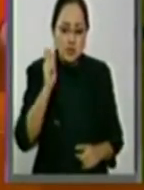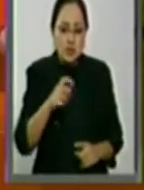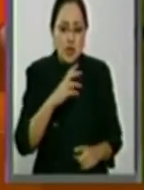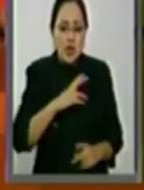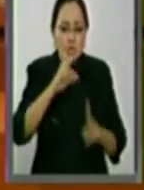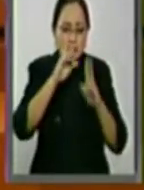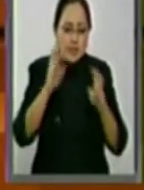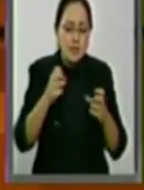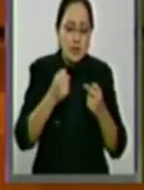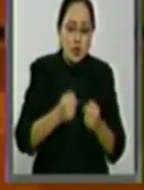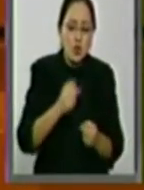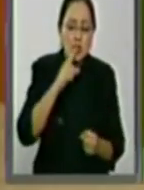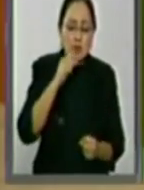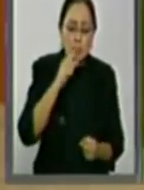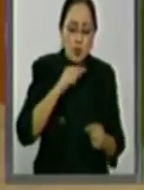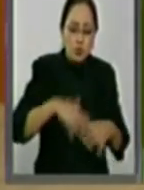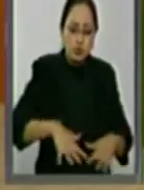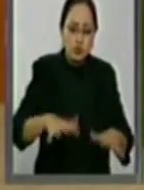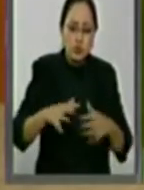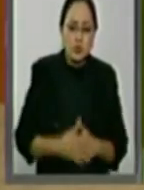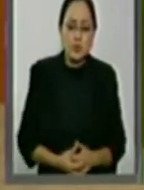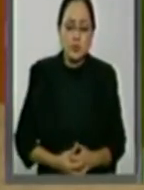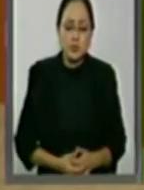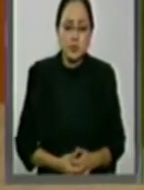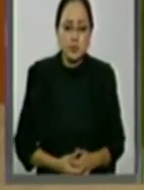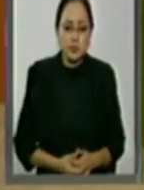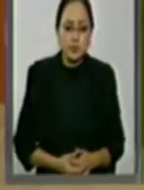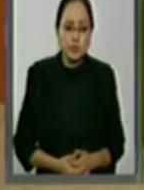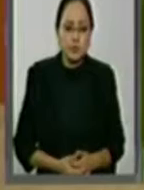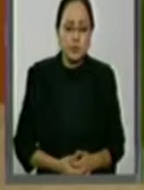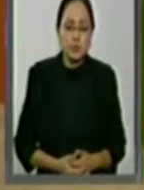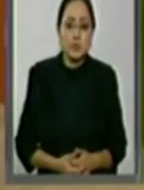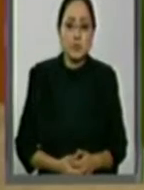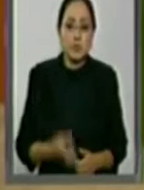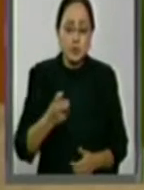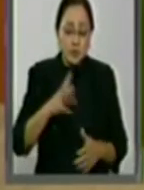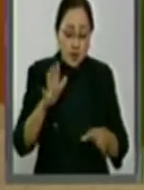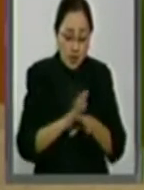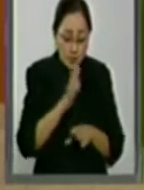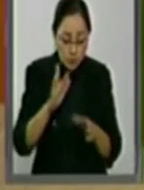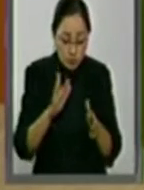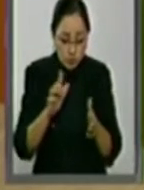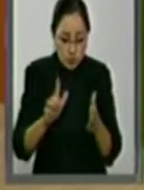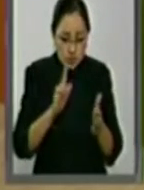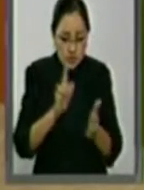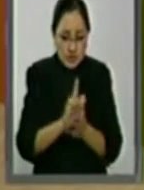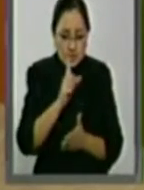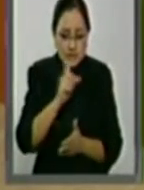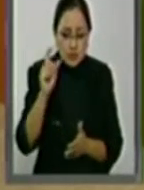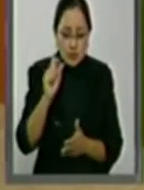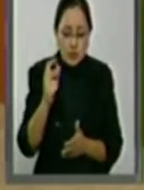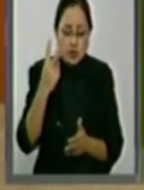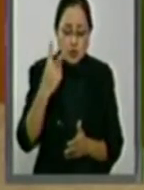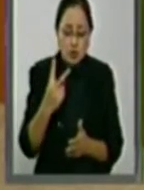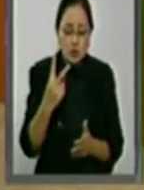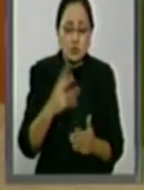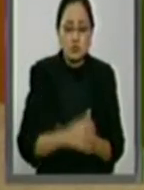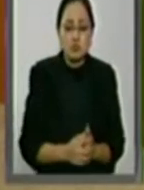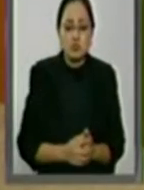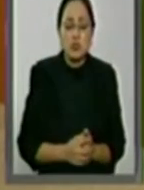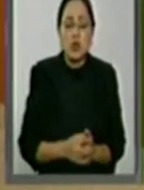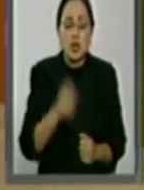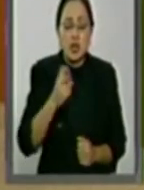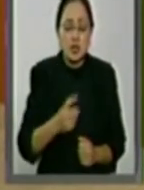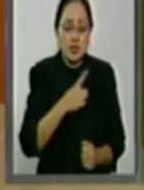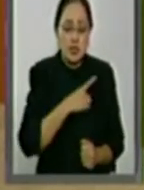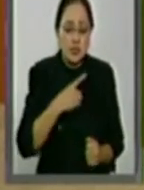materia de seguridad pública. Esta reforma al 122 constitucional, entonces, deberá ser referente y parteaguas